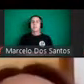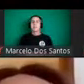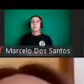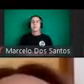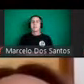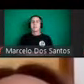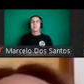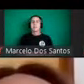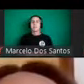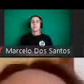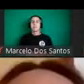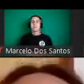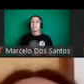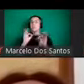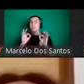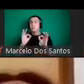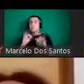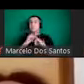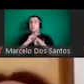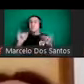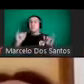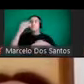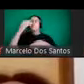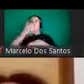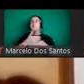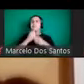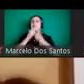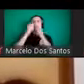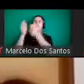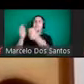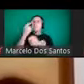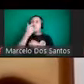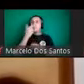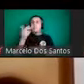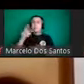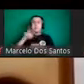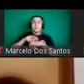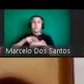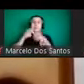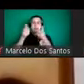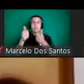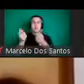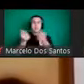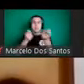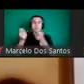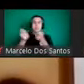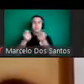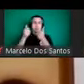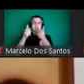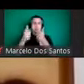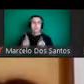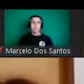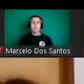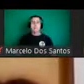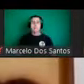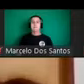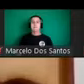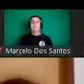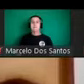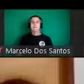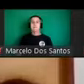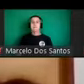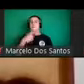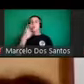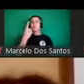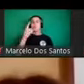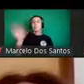No sé si van a cerrar ustedes, Gloria o Ana. De nuestra parte hay ya. Hay una preguntita que yo contesto acá.